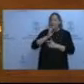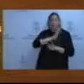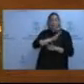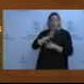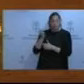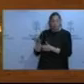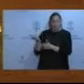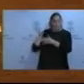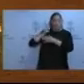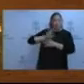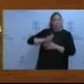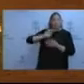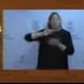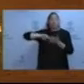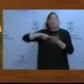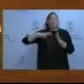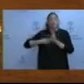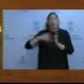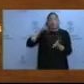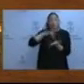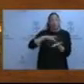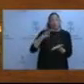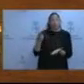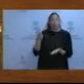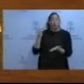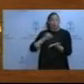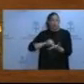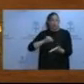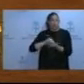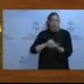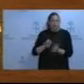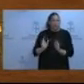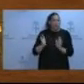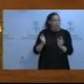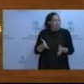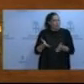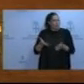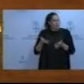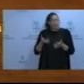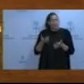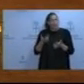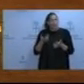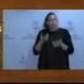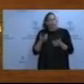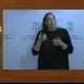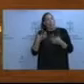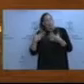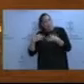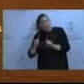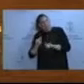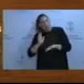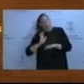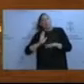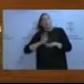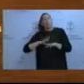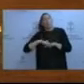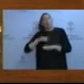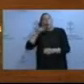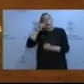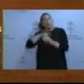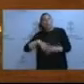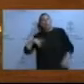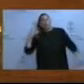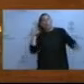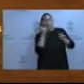en dos ocasiones a la Cámara y no fue aprobado por el voto contrario de la izquierda, por el voto contrario del Partido Socialista,